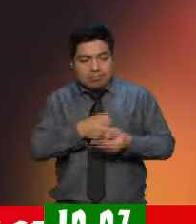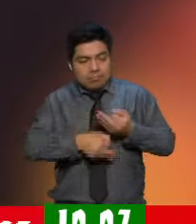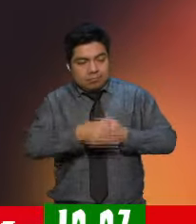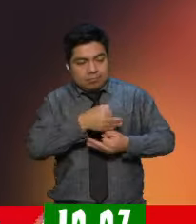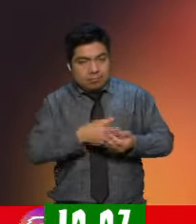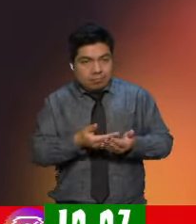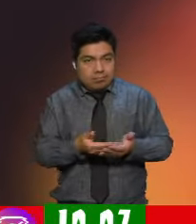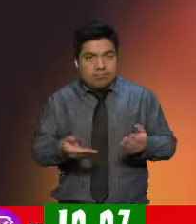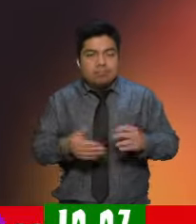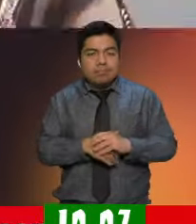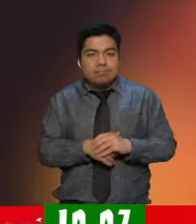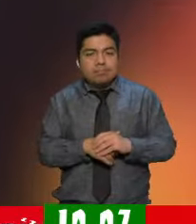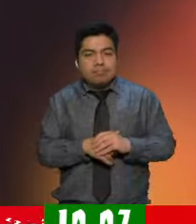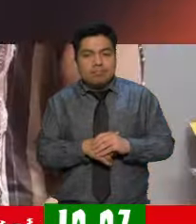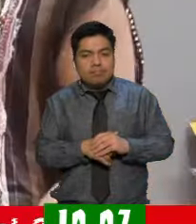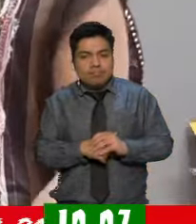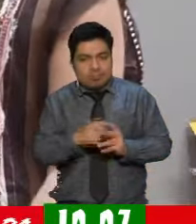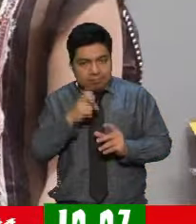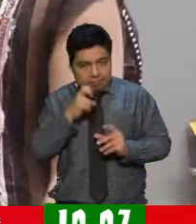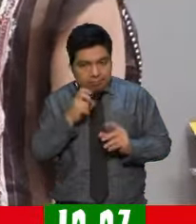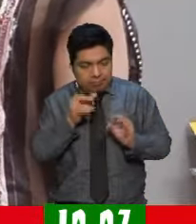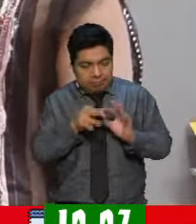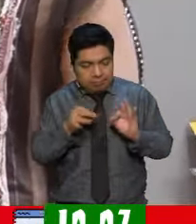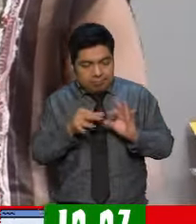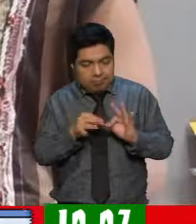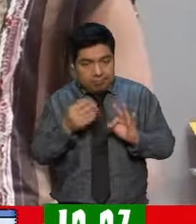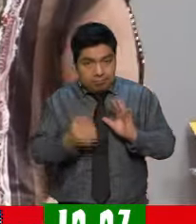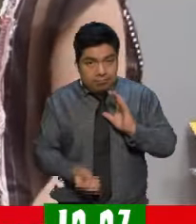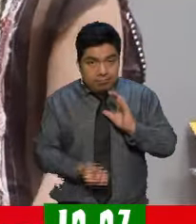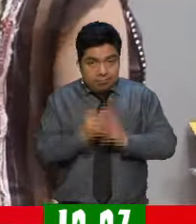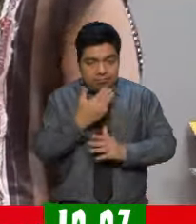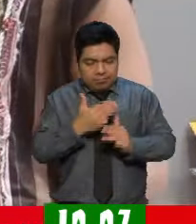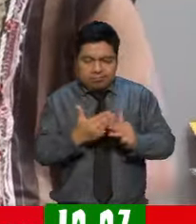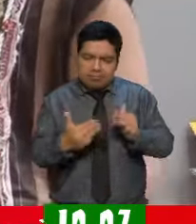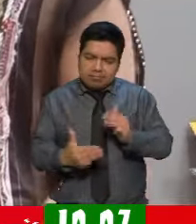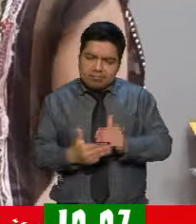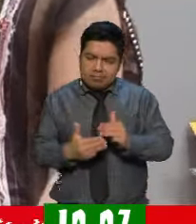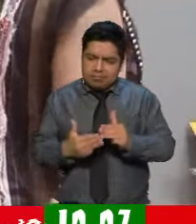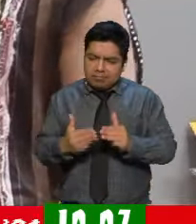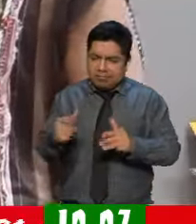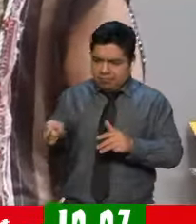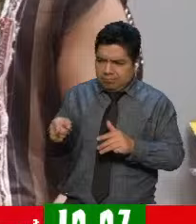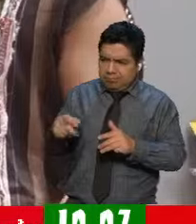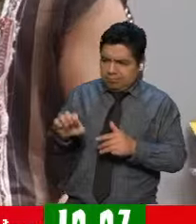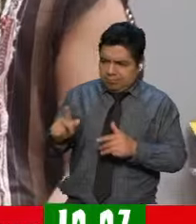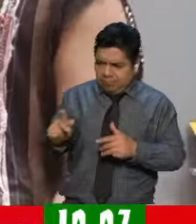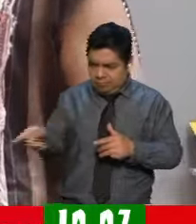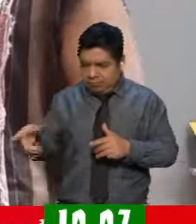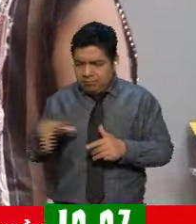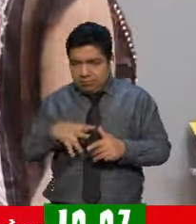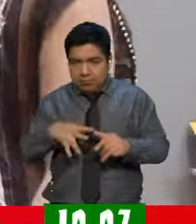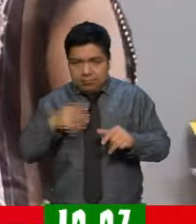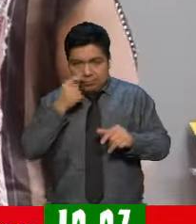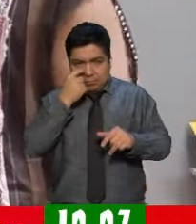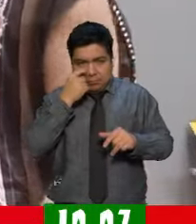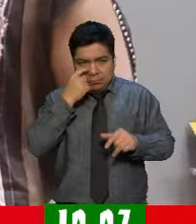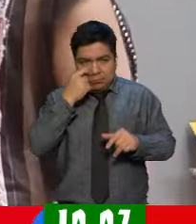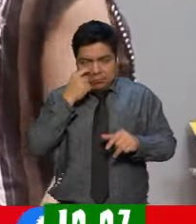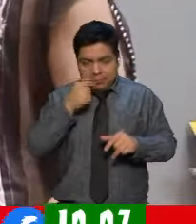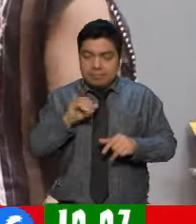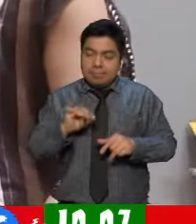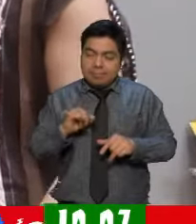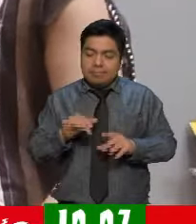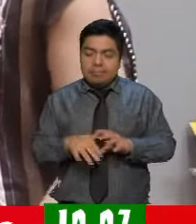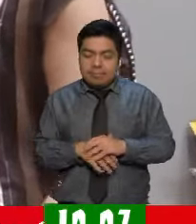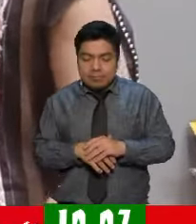Redondito. Vamos a hablar acerca de este nuevo material. Están trayendo un sencillo. Sí, bueno,